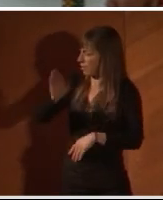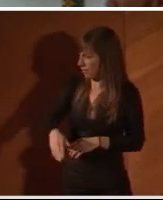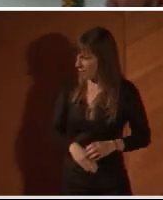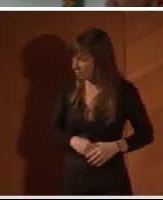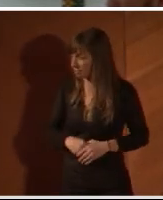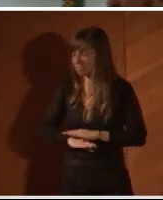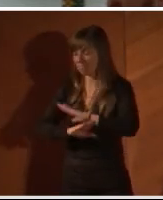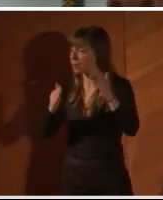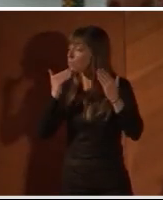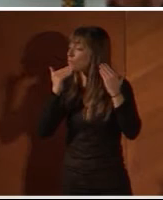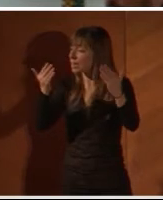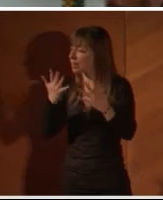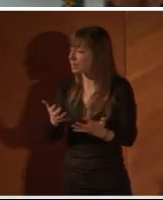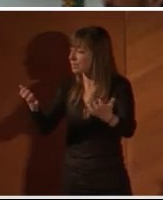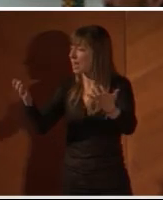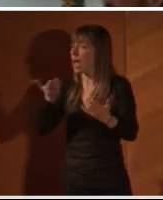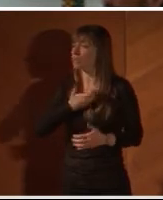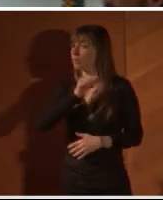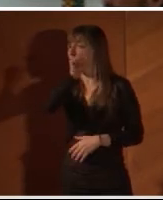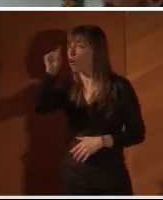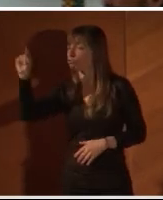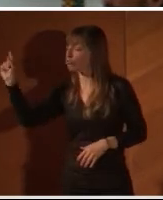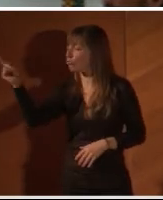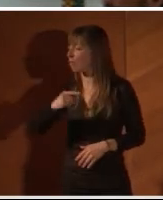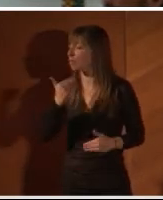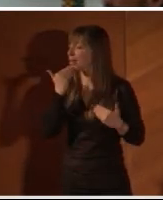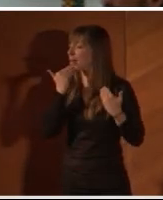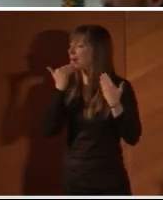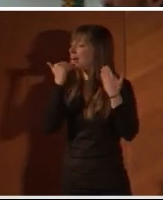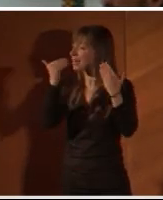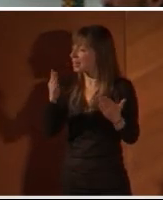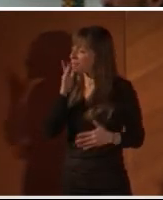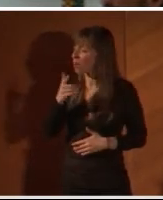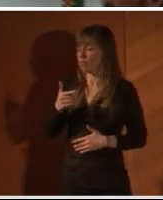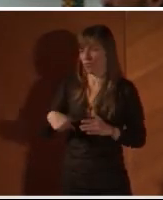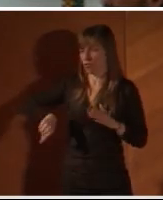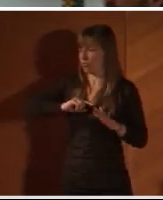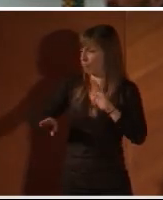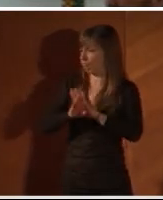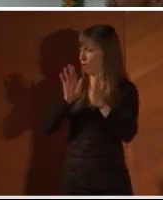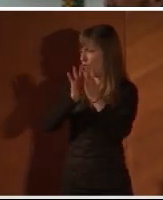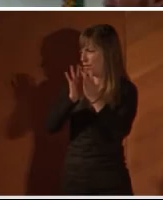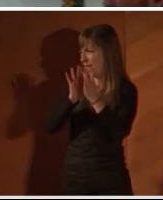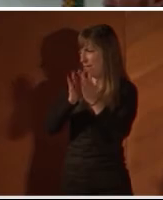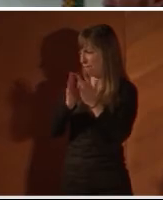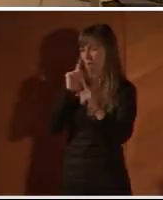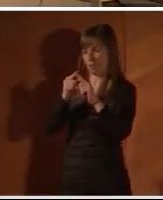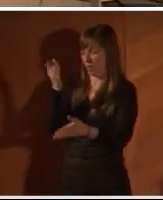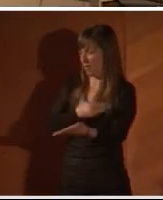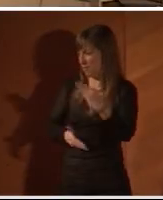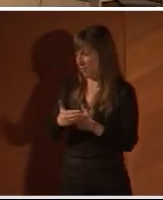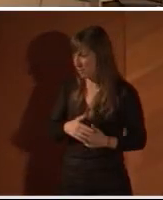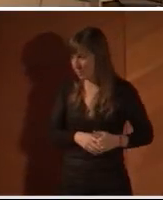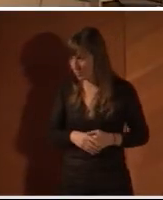ciudadanas. Muchísimas gracias a todos los ayuntamientos que potencian estos procesos y seguiremos en contacto colaborando todos juntos. Muchas